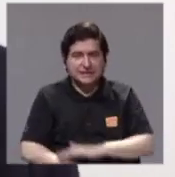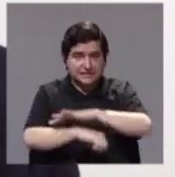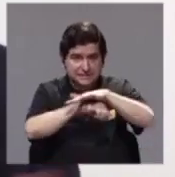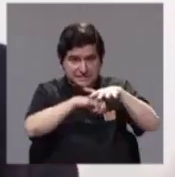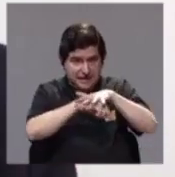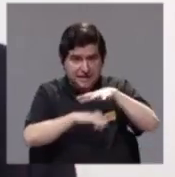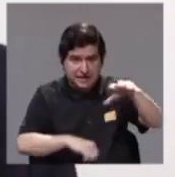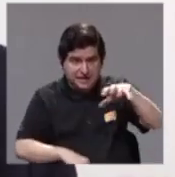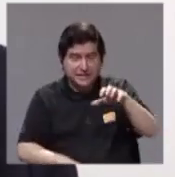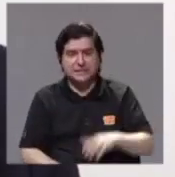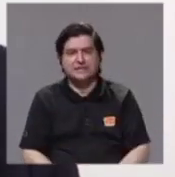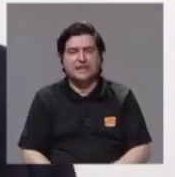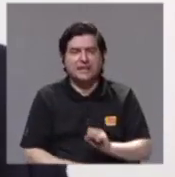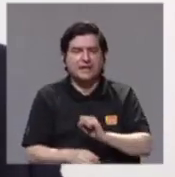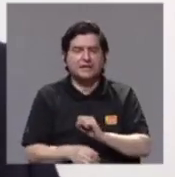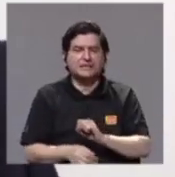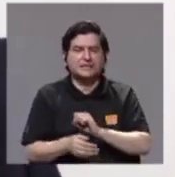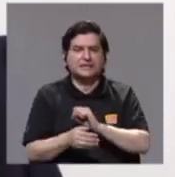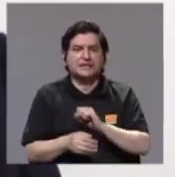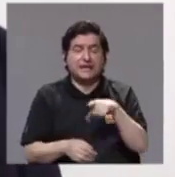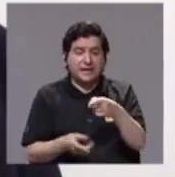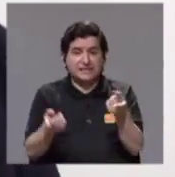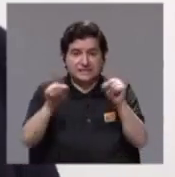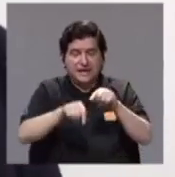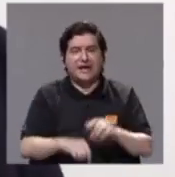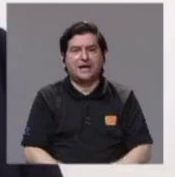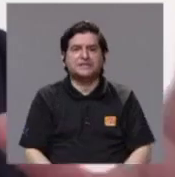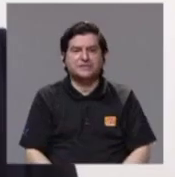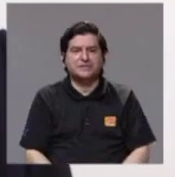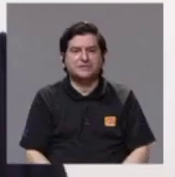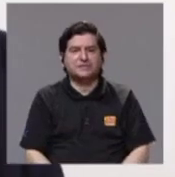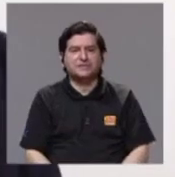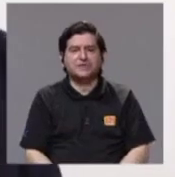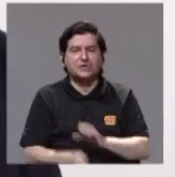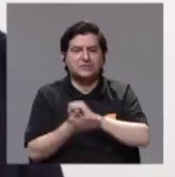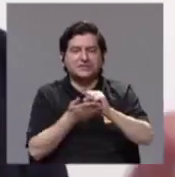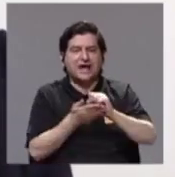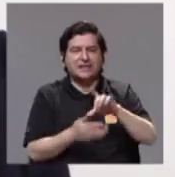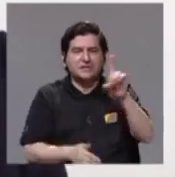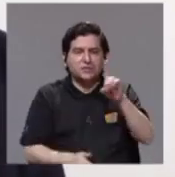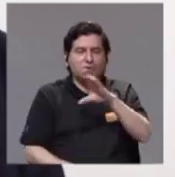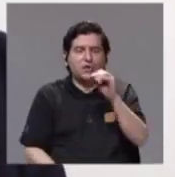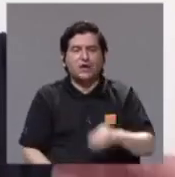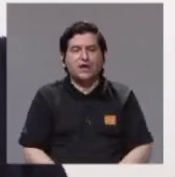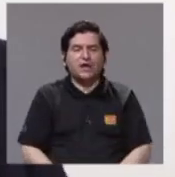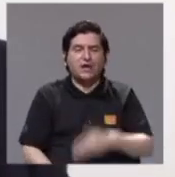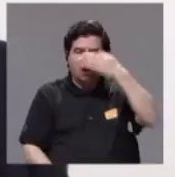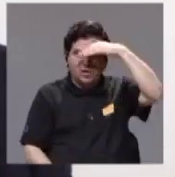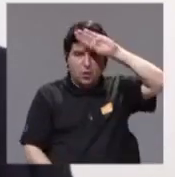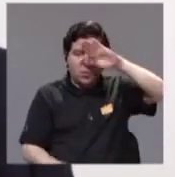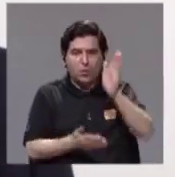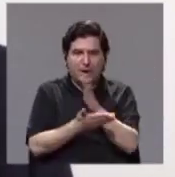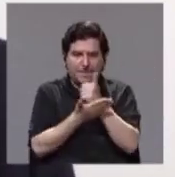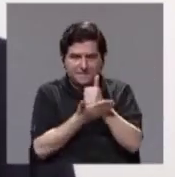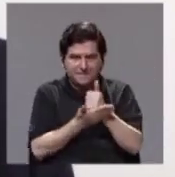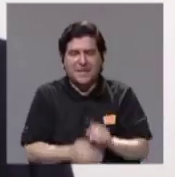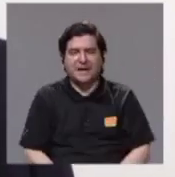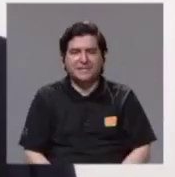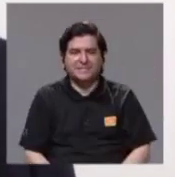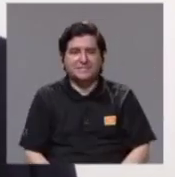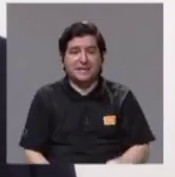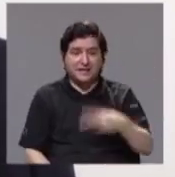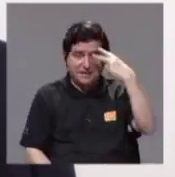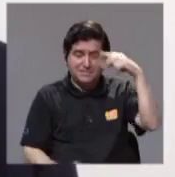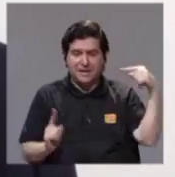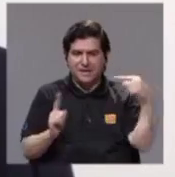islas del Caribe, Santo Domingo y Cuba, son partes de Mesoamérica. Entonces,